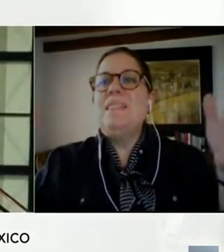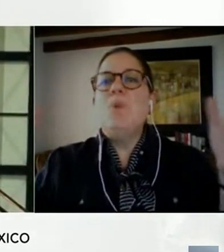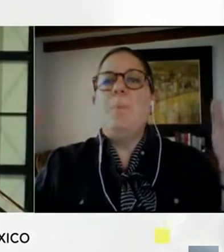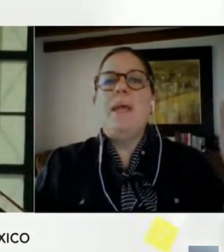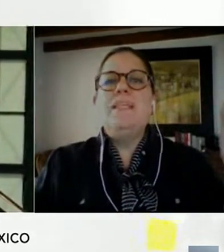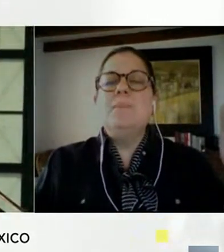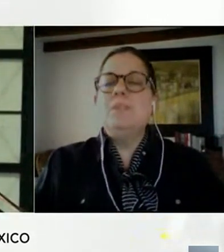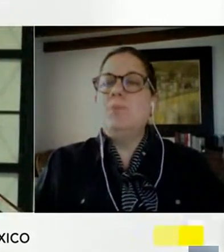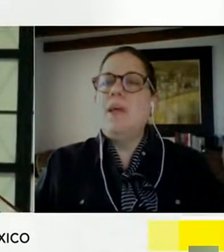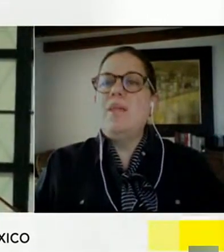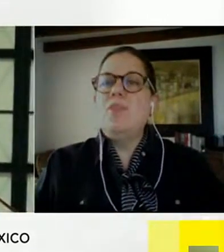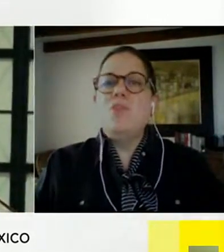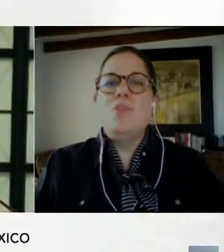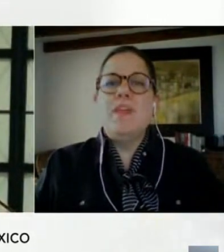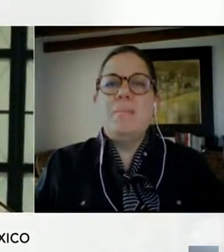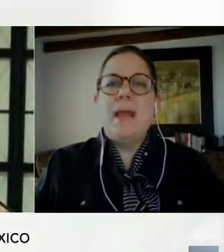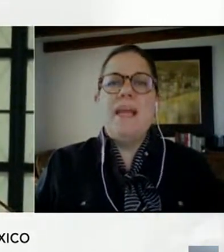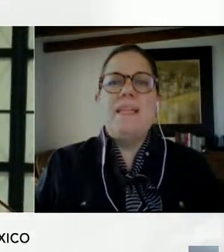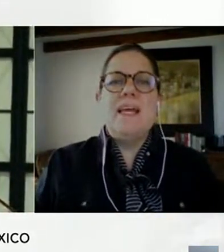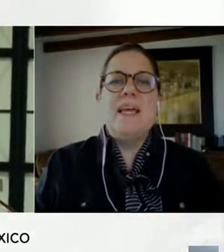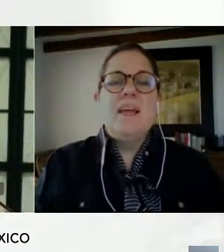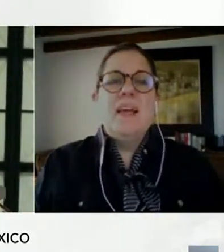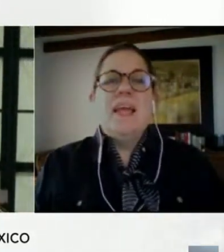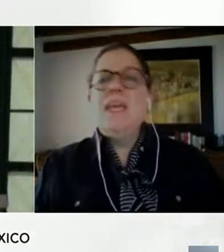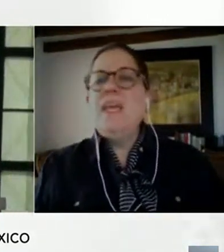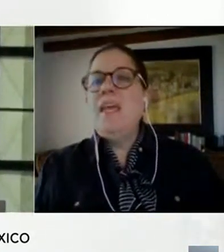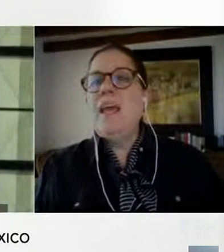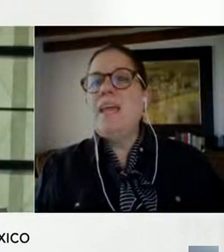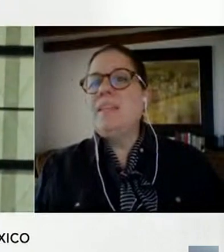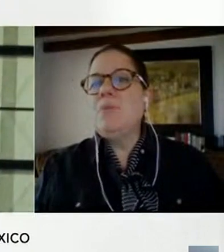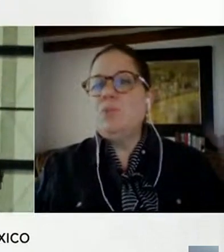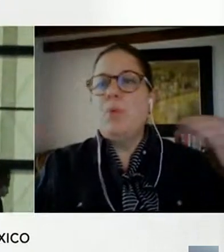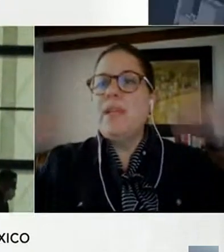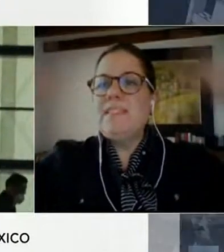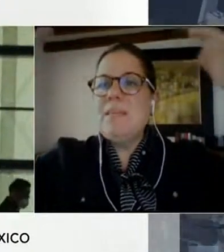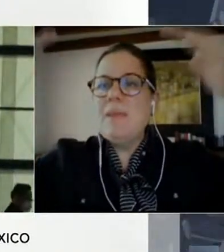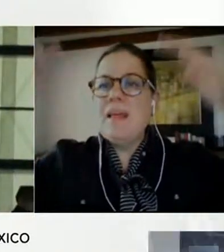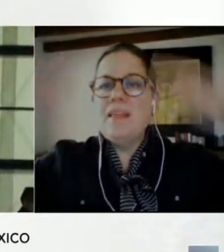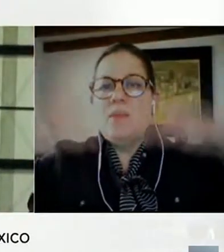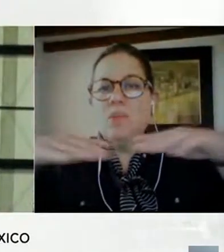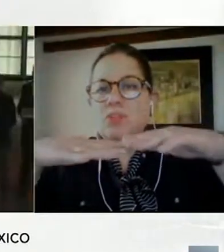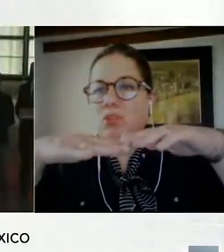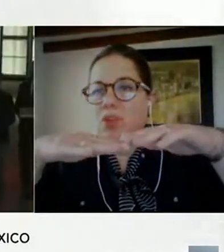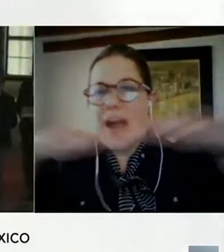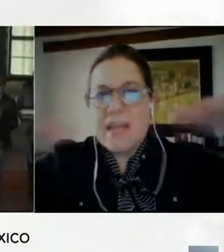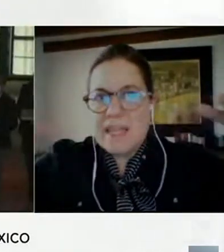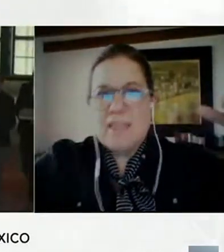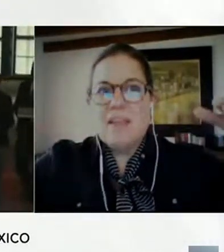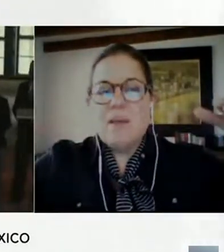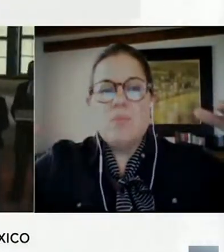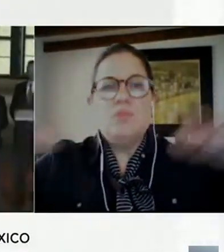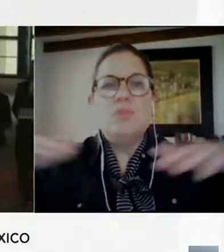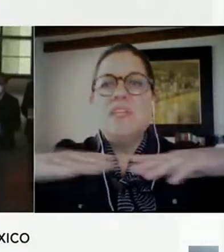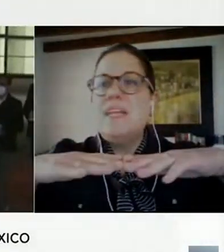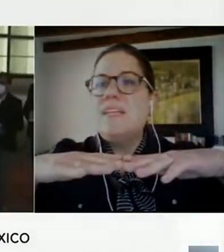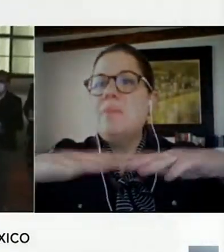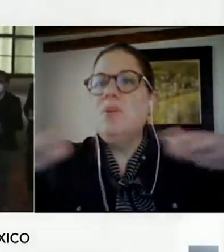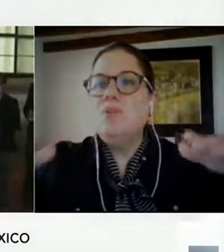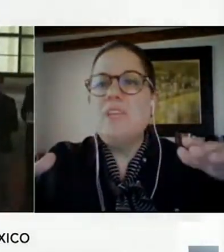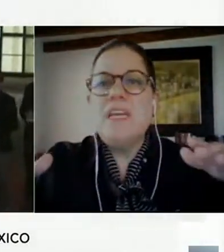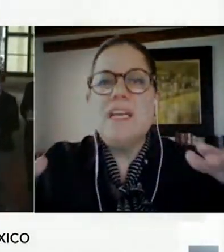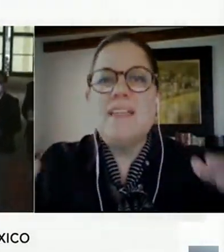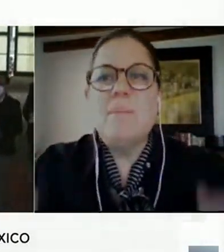el país, el décimo país más poblado del planeta y estamos por encima de nuestro ranking, digamos,